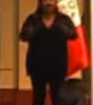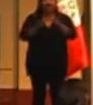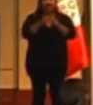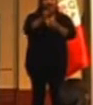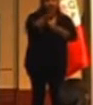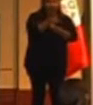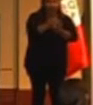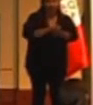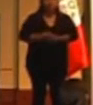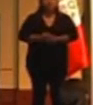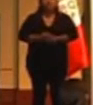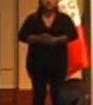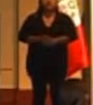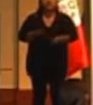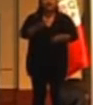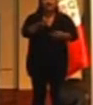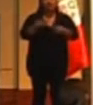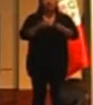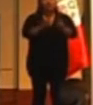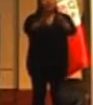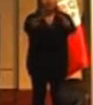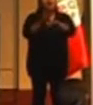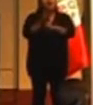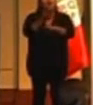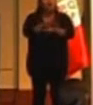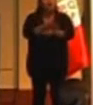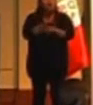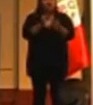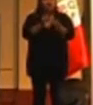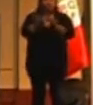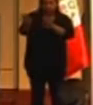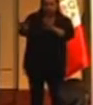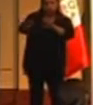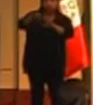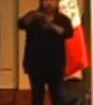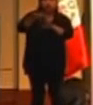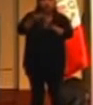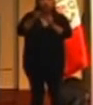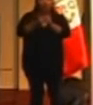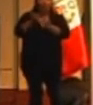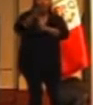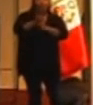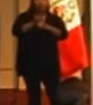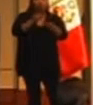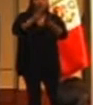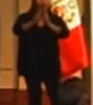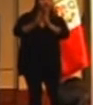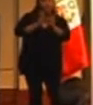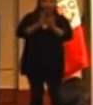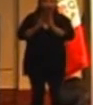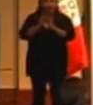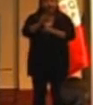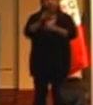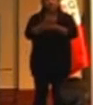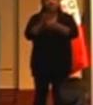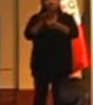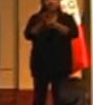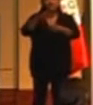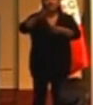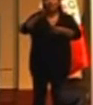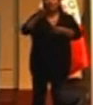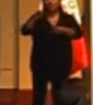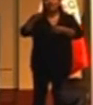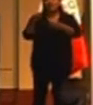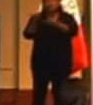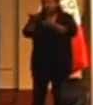esto viene complementado con la app, viene complementado con el uso del WhatsApp y otros sistemas, sistemas POS,